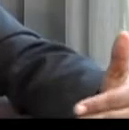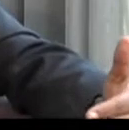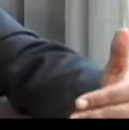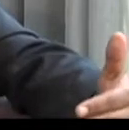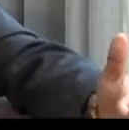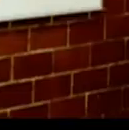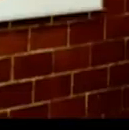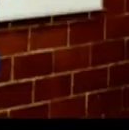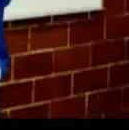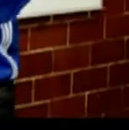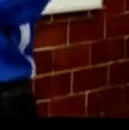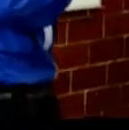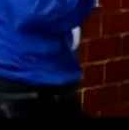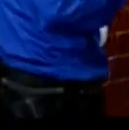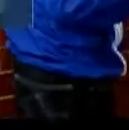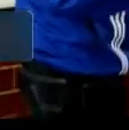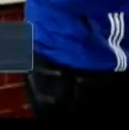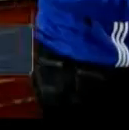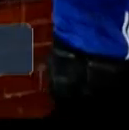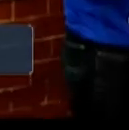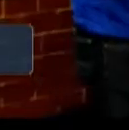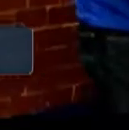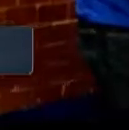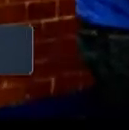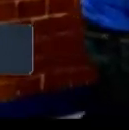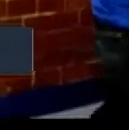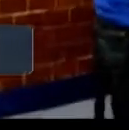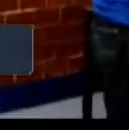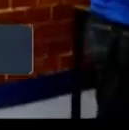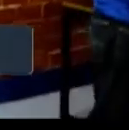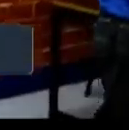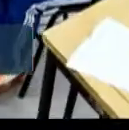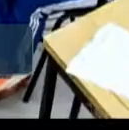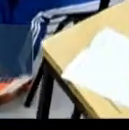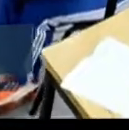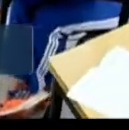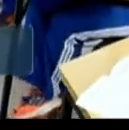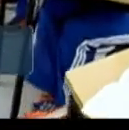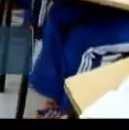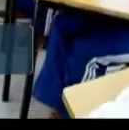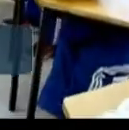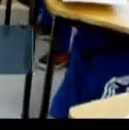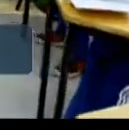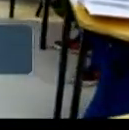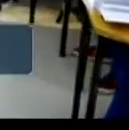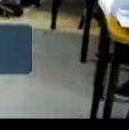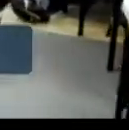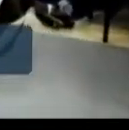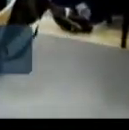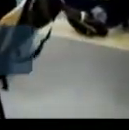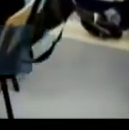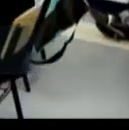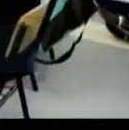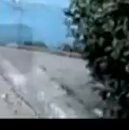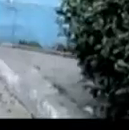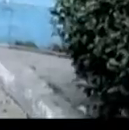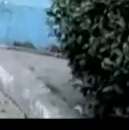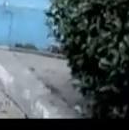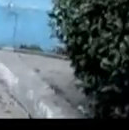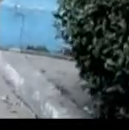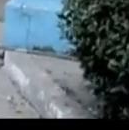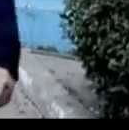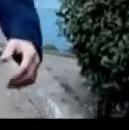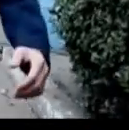los usuarios. Aseguró que estas medidas son parte del nuevo sistema educativo y que contribuyen a la formación de los